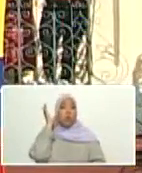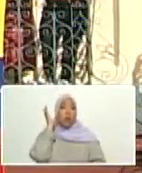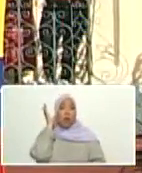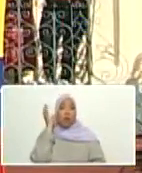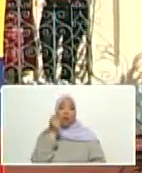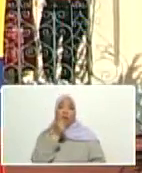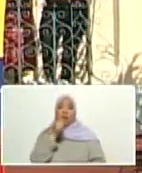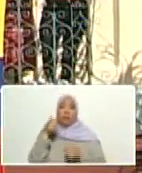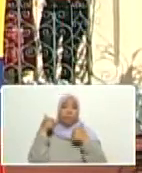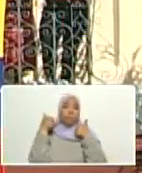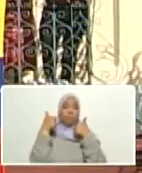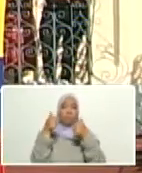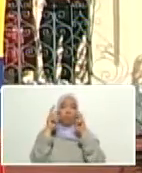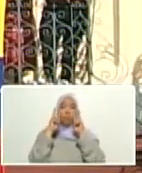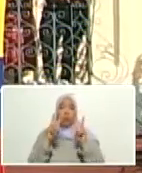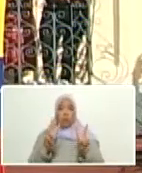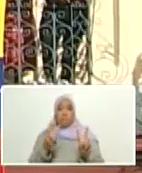maravillosamente consciente.